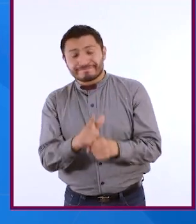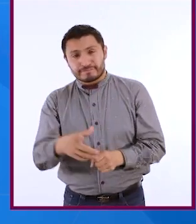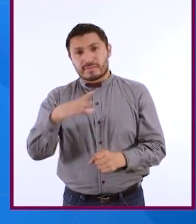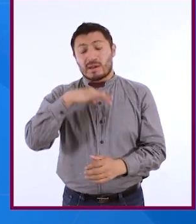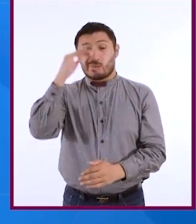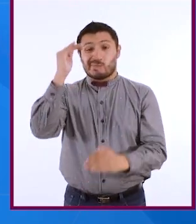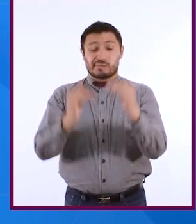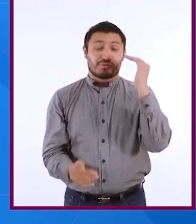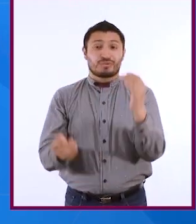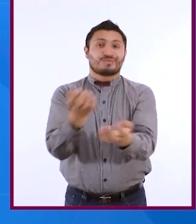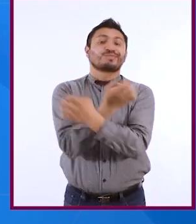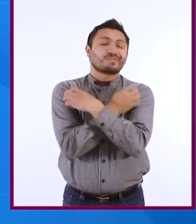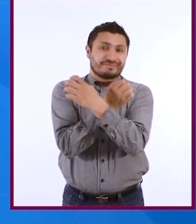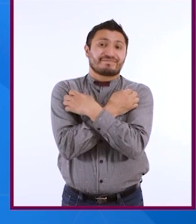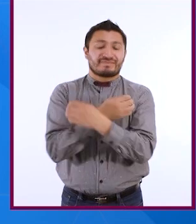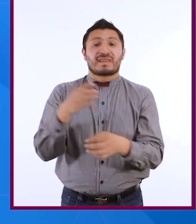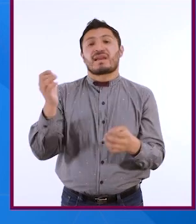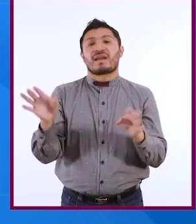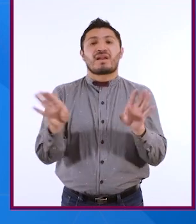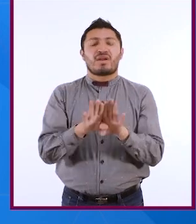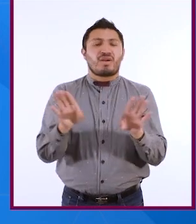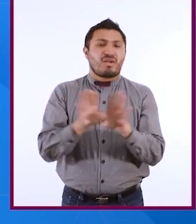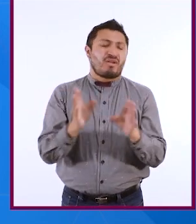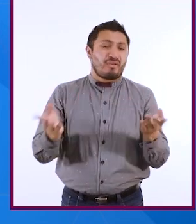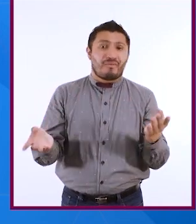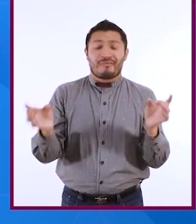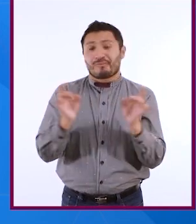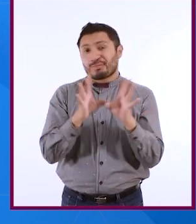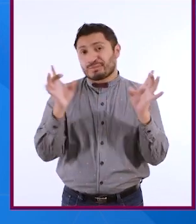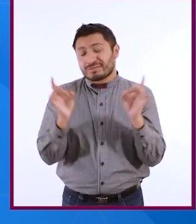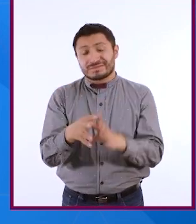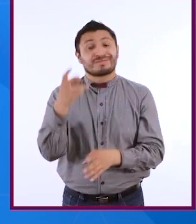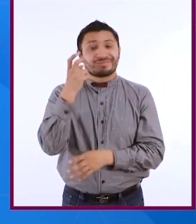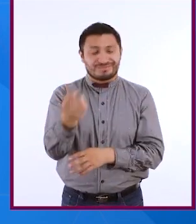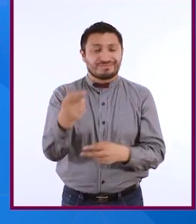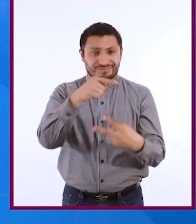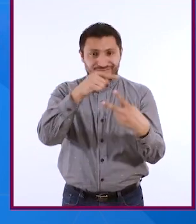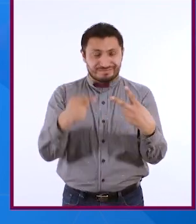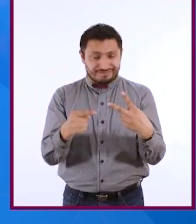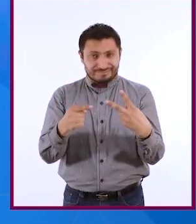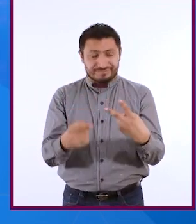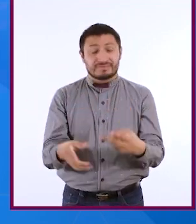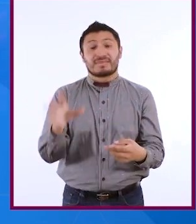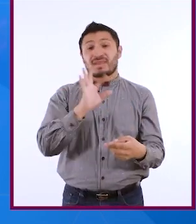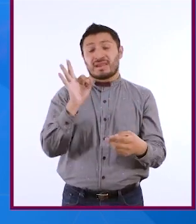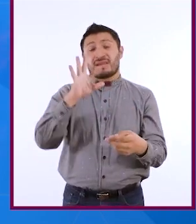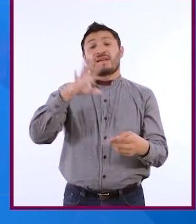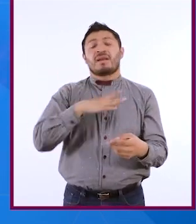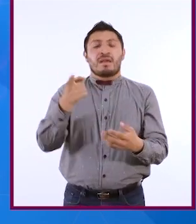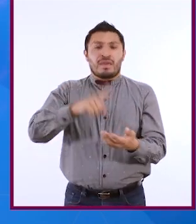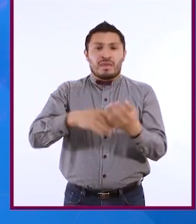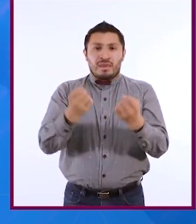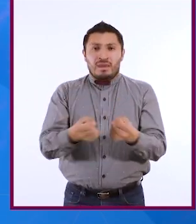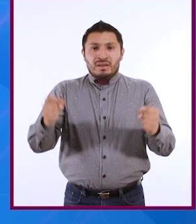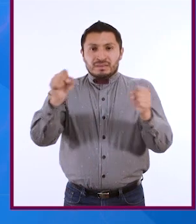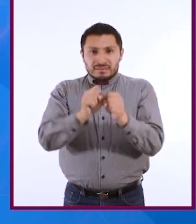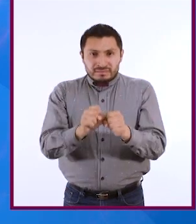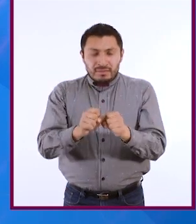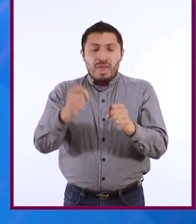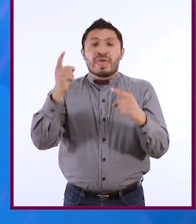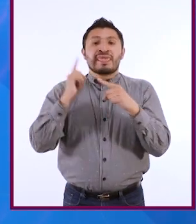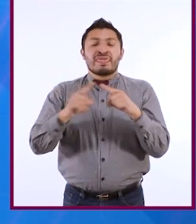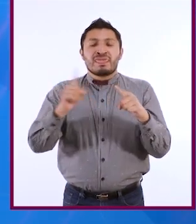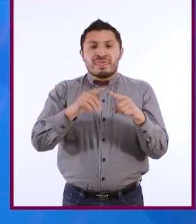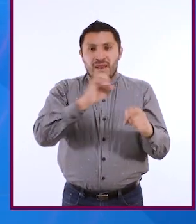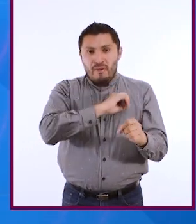la desigualdad educativa es prácticamente una consecuencia de estas dos. Si existe en una sociedad diferencia